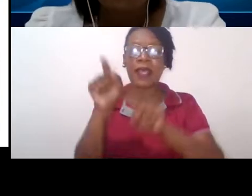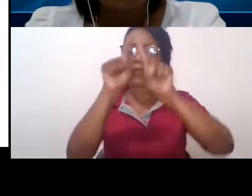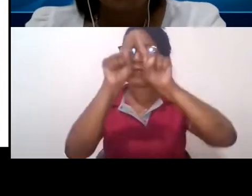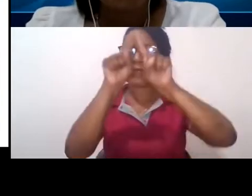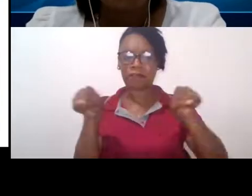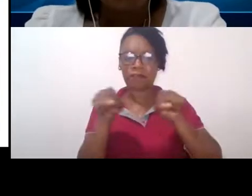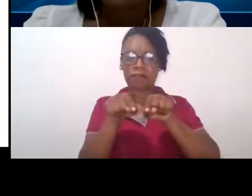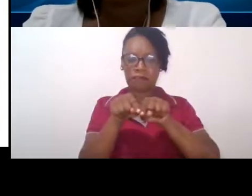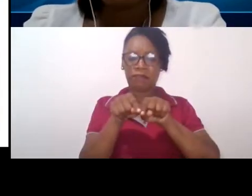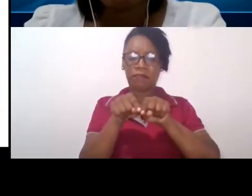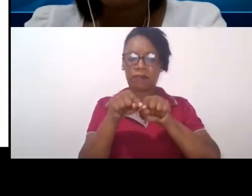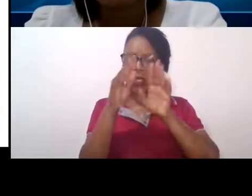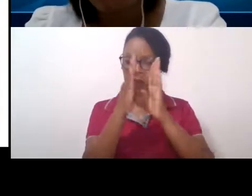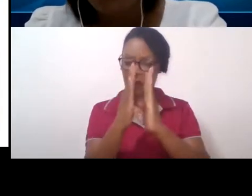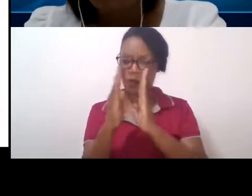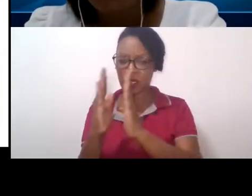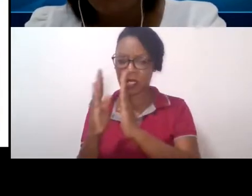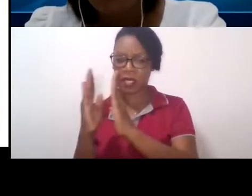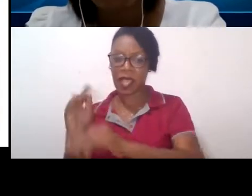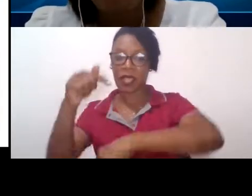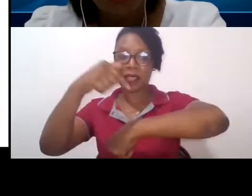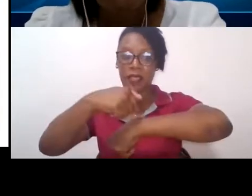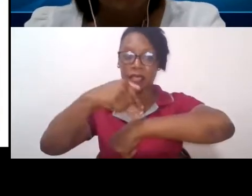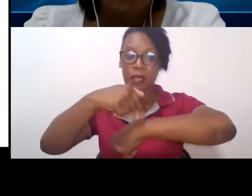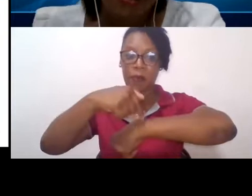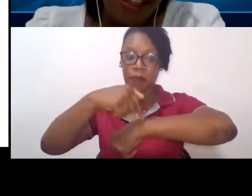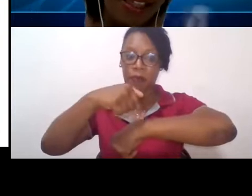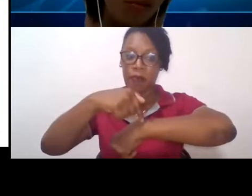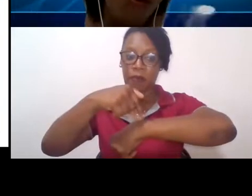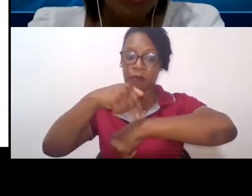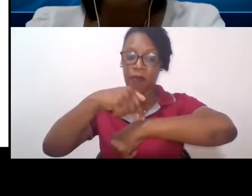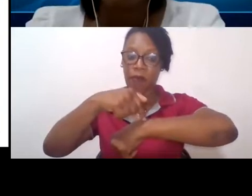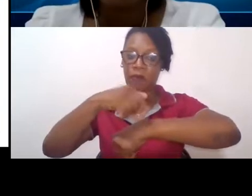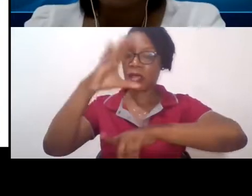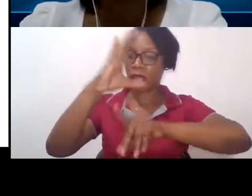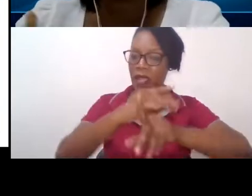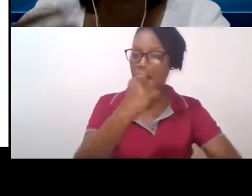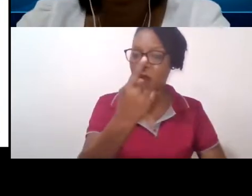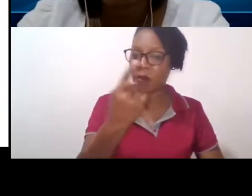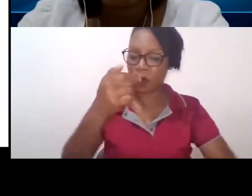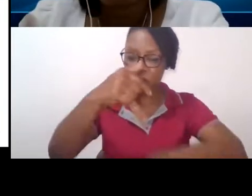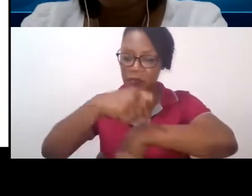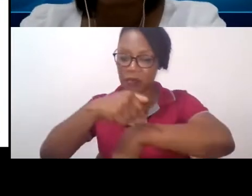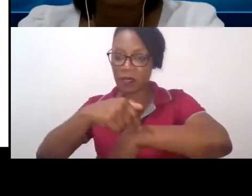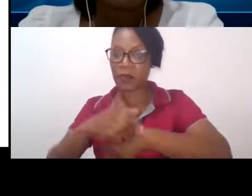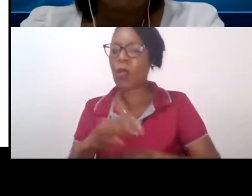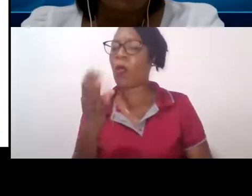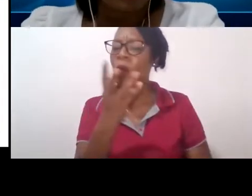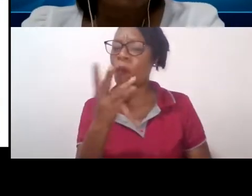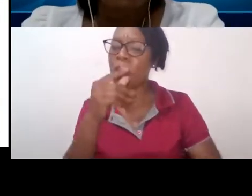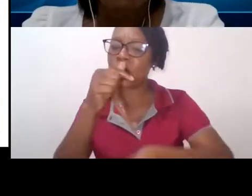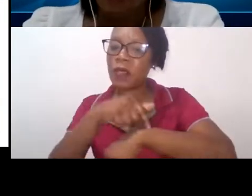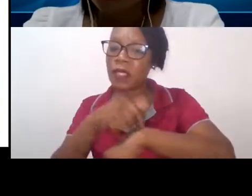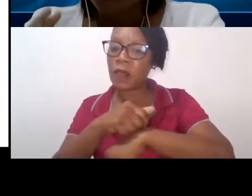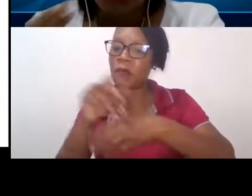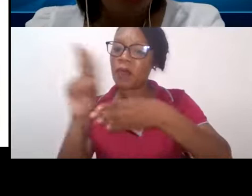cada sesión y el tiempo que ellos van a tomar para cada momento y cuánto tiempo van a utilizar para